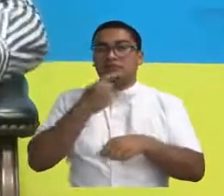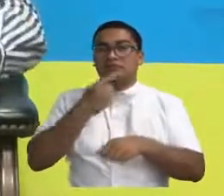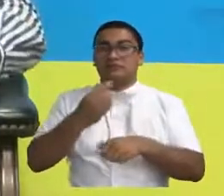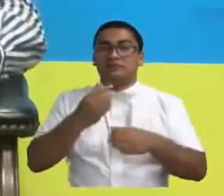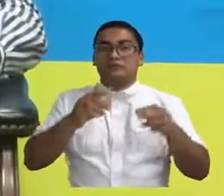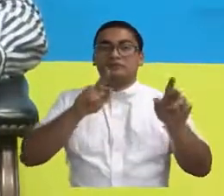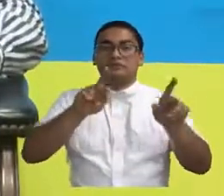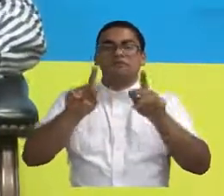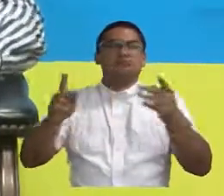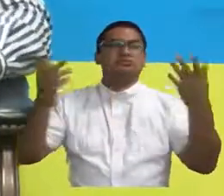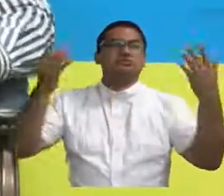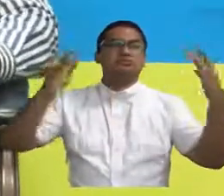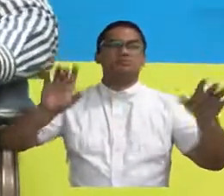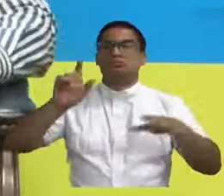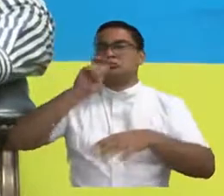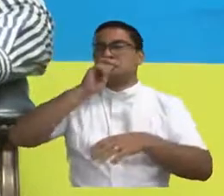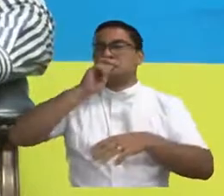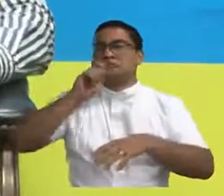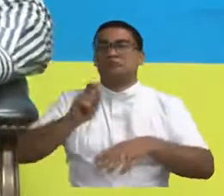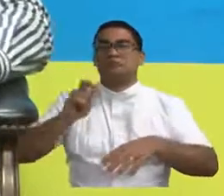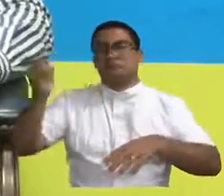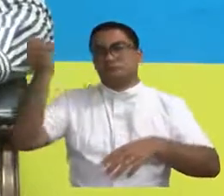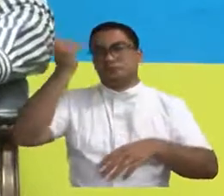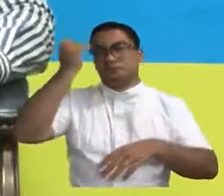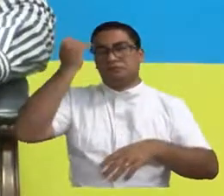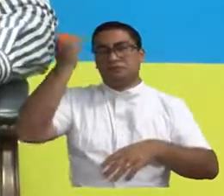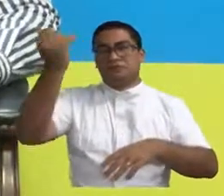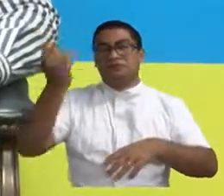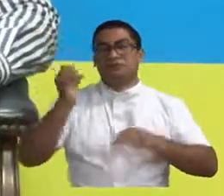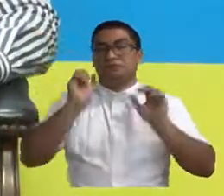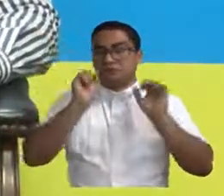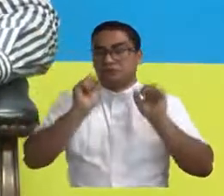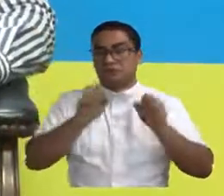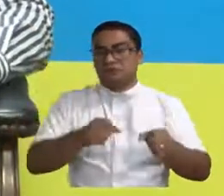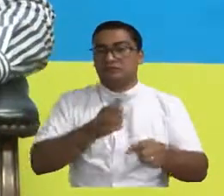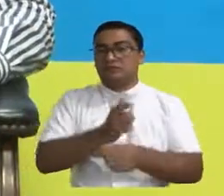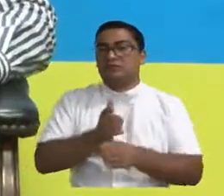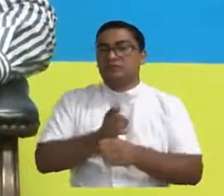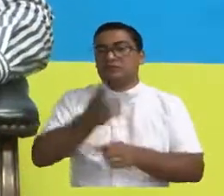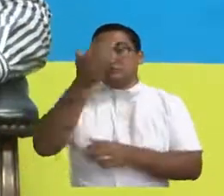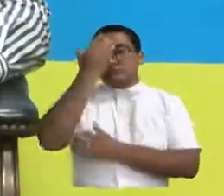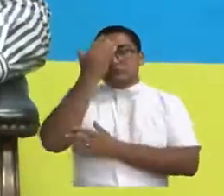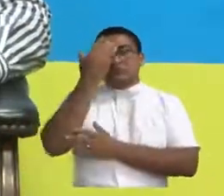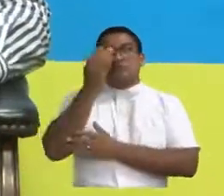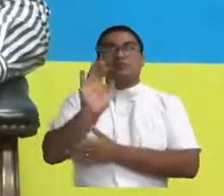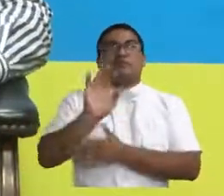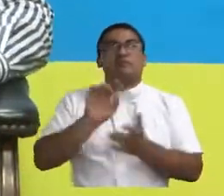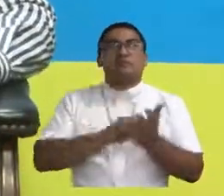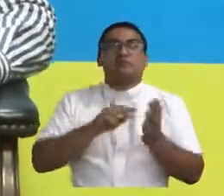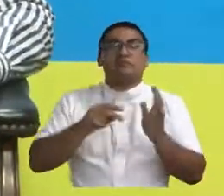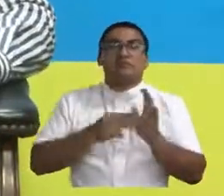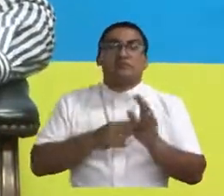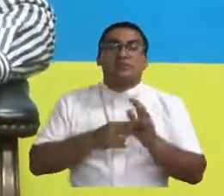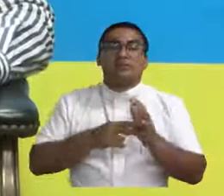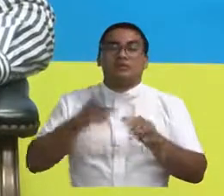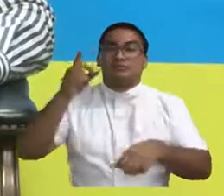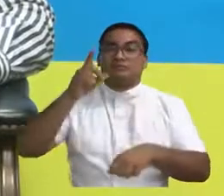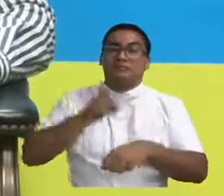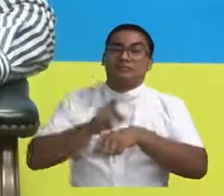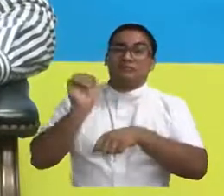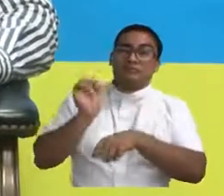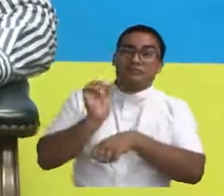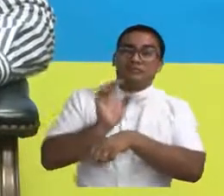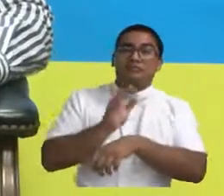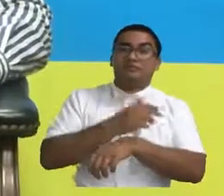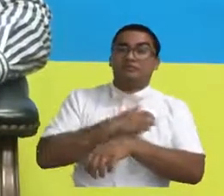cualquier aficionado de las plataformas digitales puede hacer un video. ¿Cómo saber si el que lo subió es un doctor o el que la practica es un